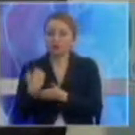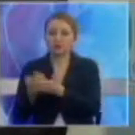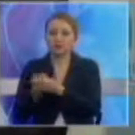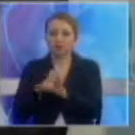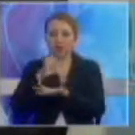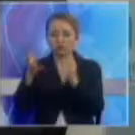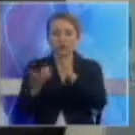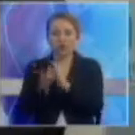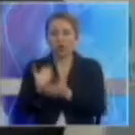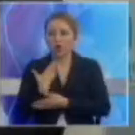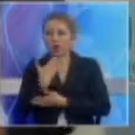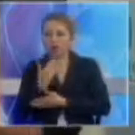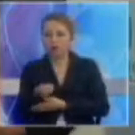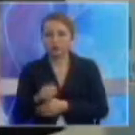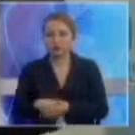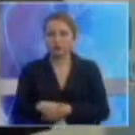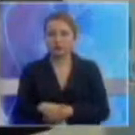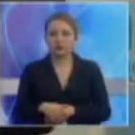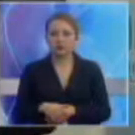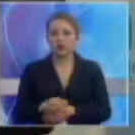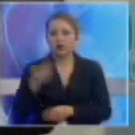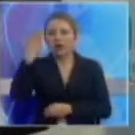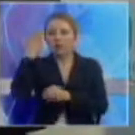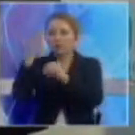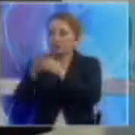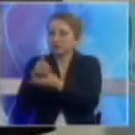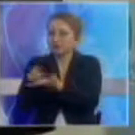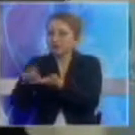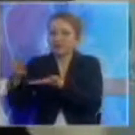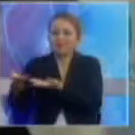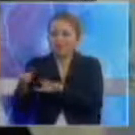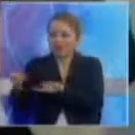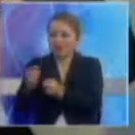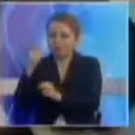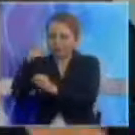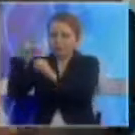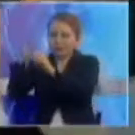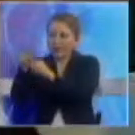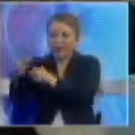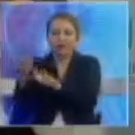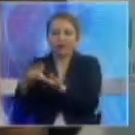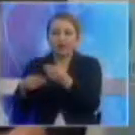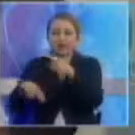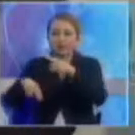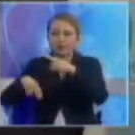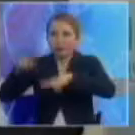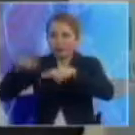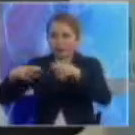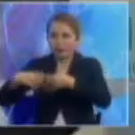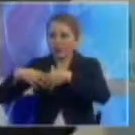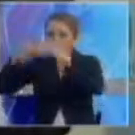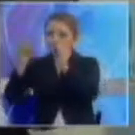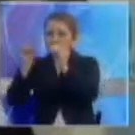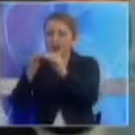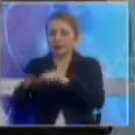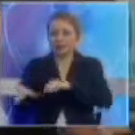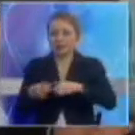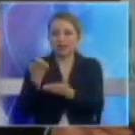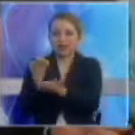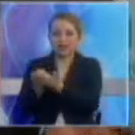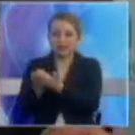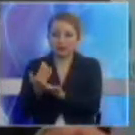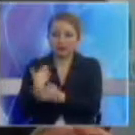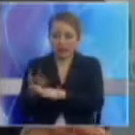global. Los destinos serán para la reconstrucción, que generará mucha más actividad económica que no